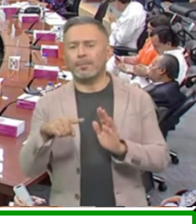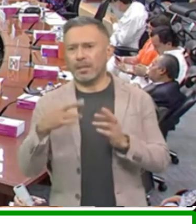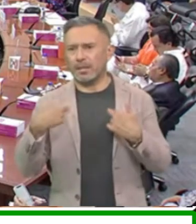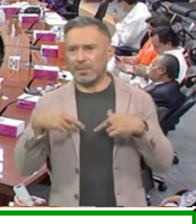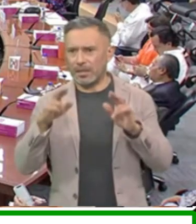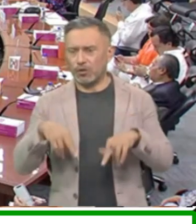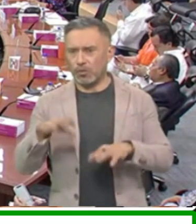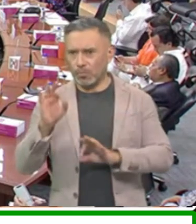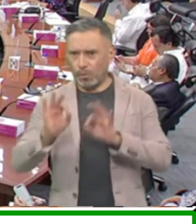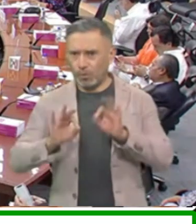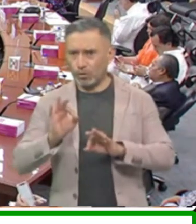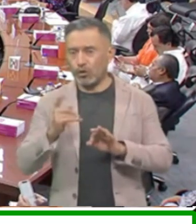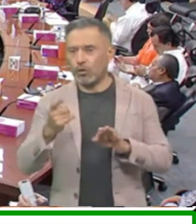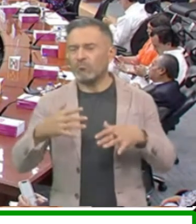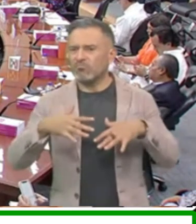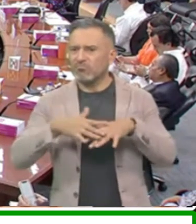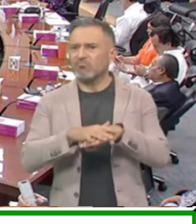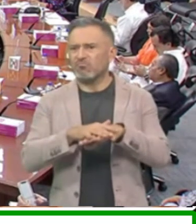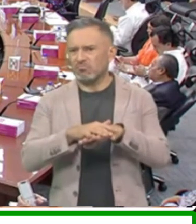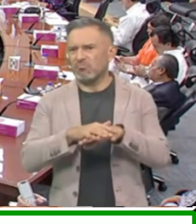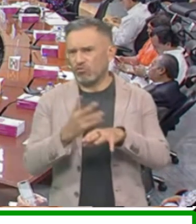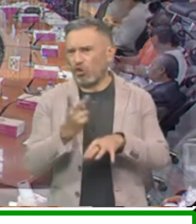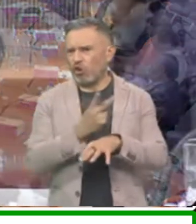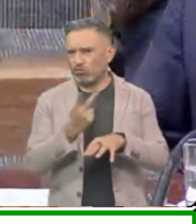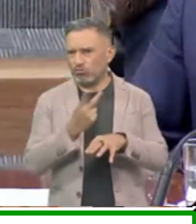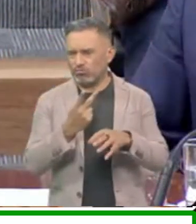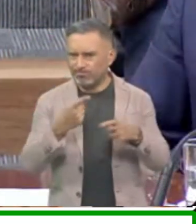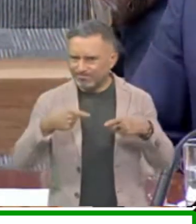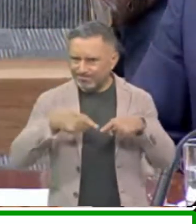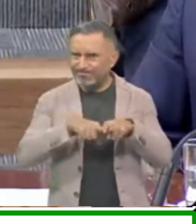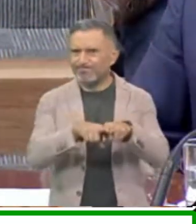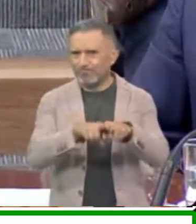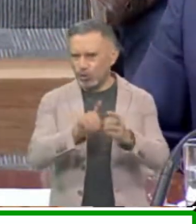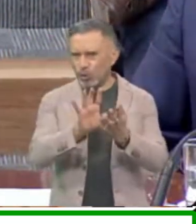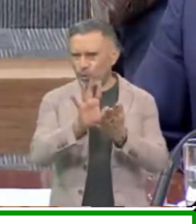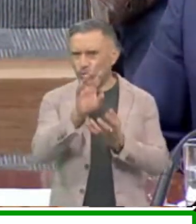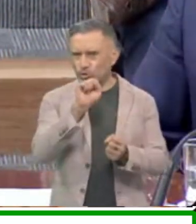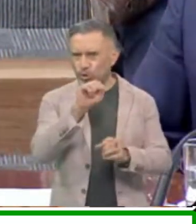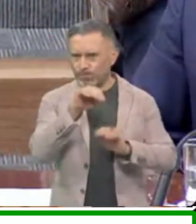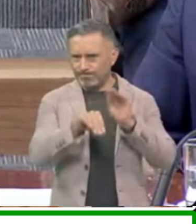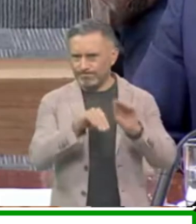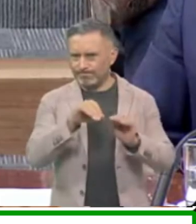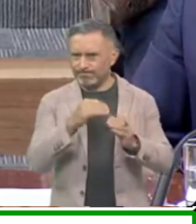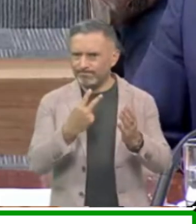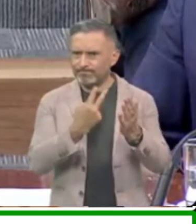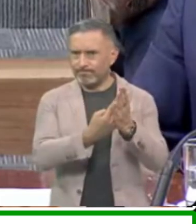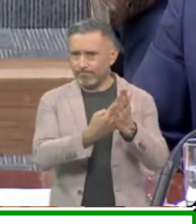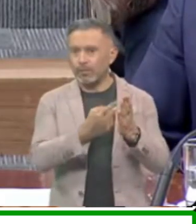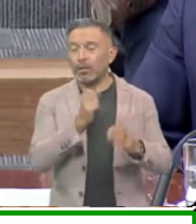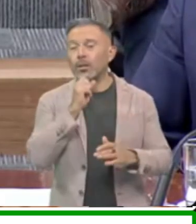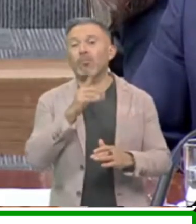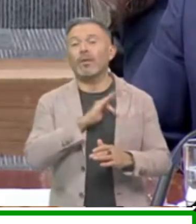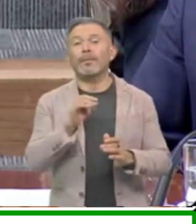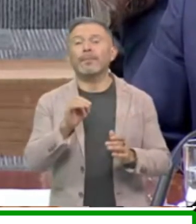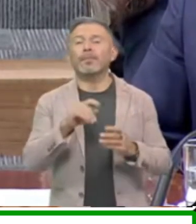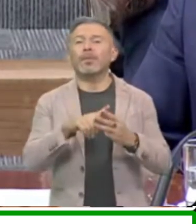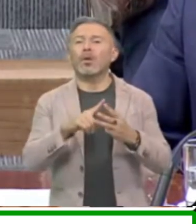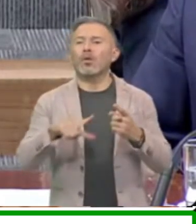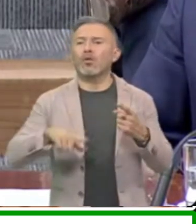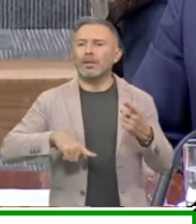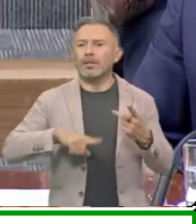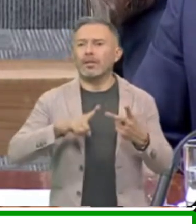este modelo híbrido que diseñamos en nuestra Constitución. Y justo estos 3 principios, gobernabilidad, pluralidad